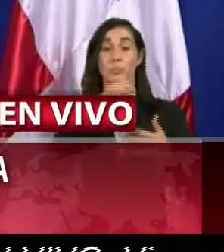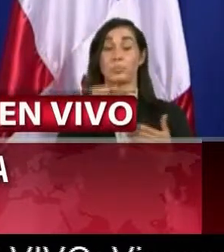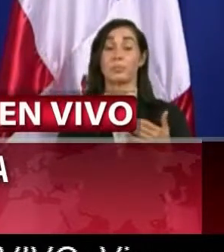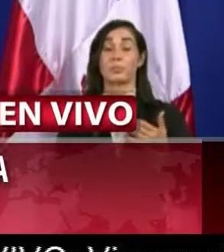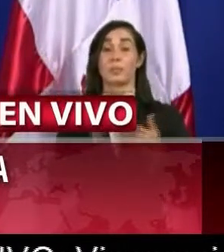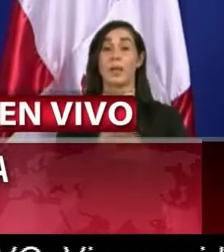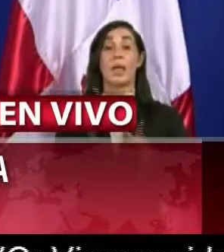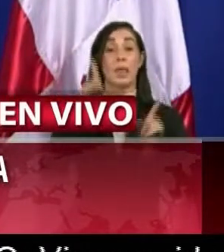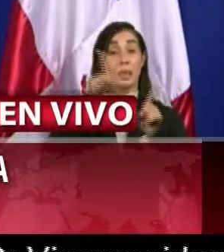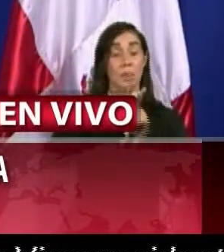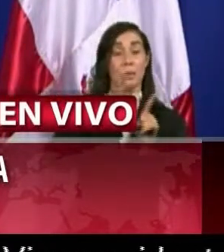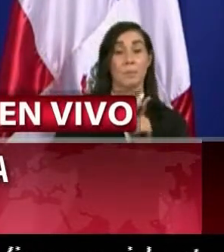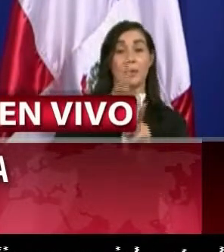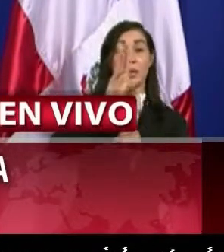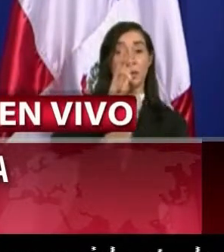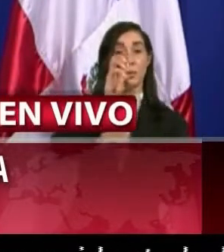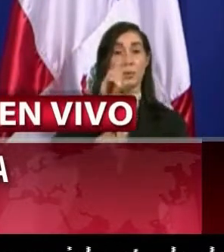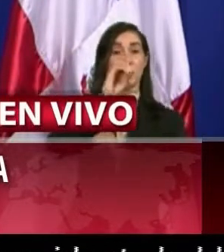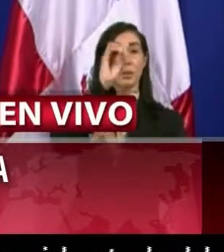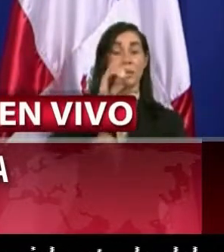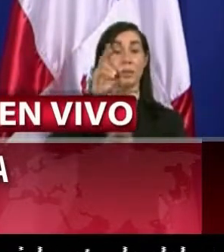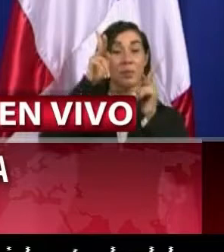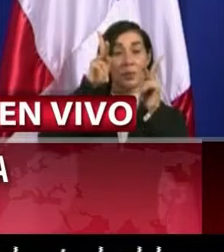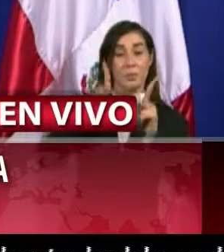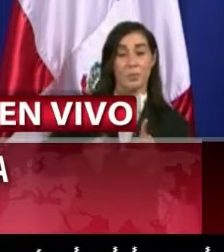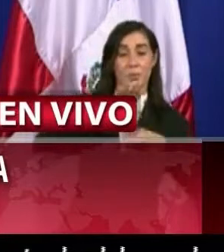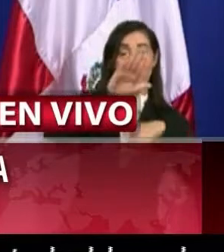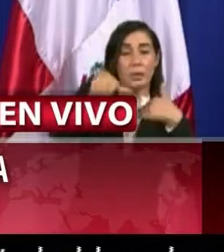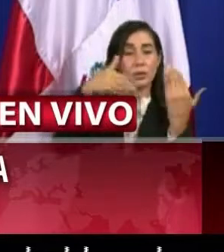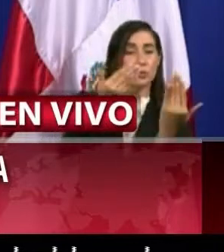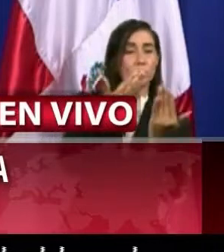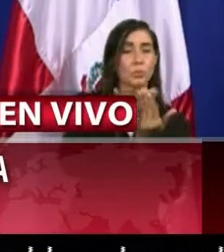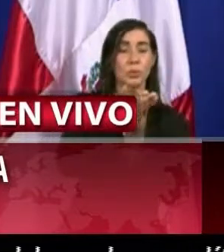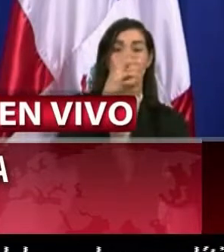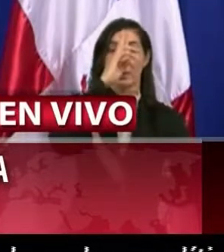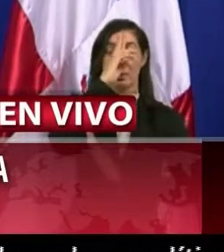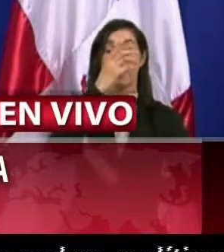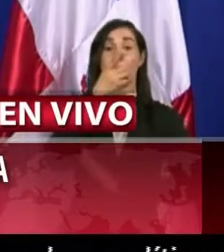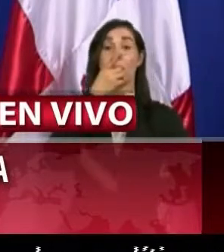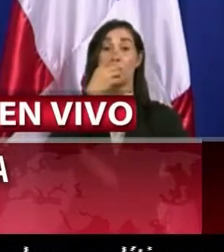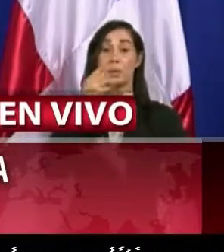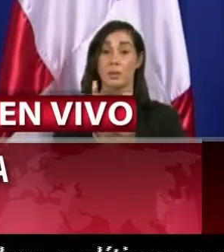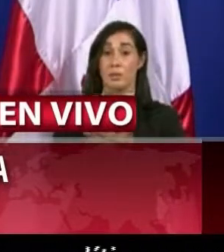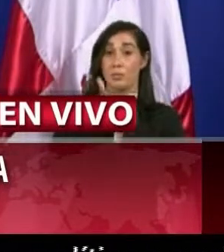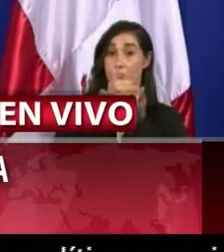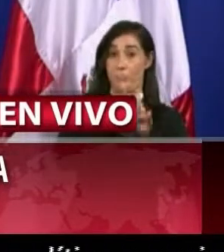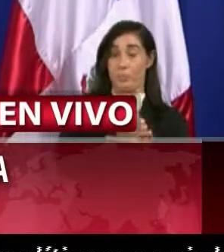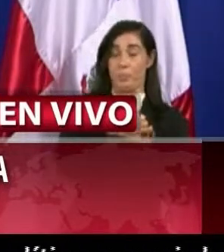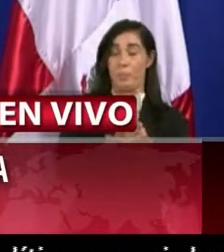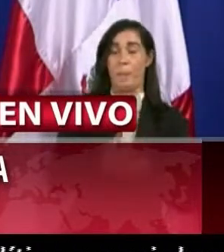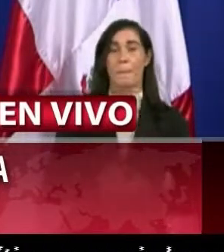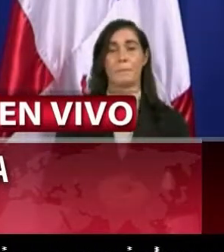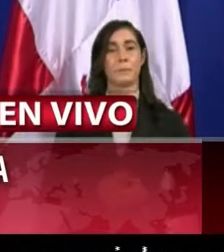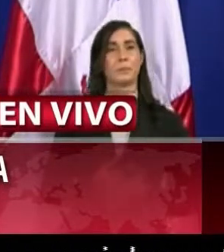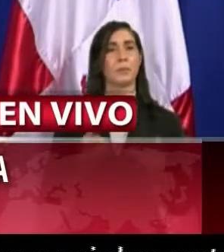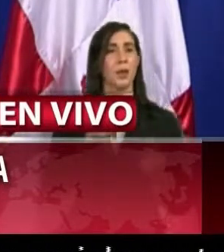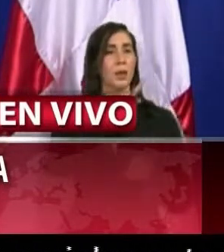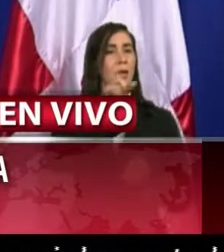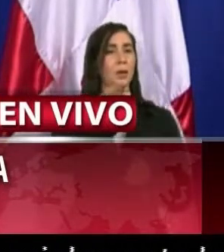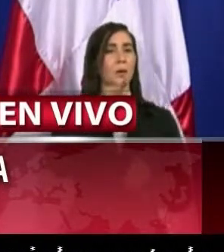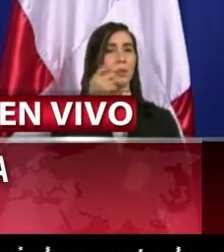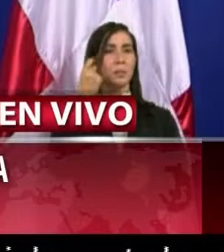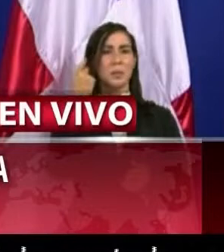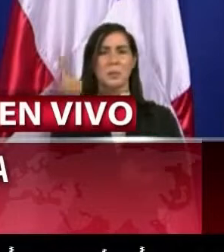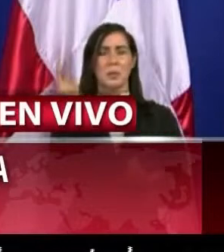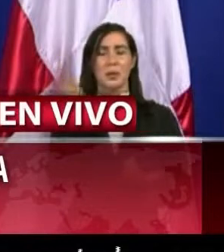en el 60% de la población de todo el país. Ahora bien, se preguntarán ustedes, ¿y